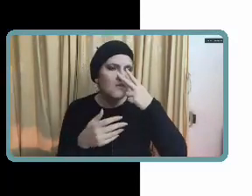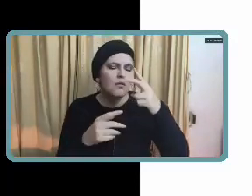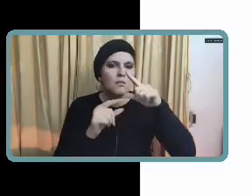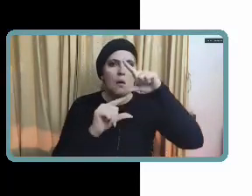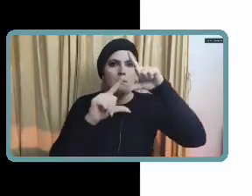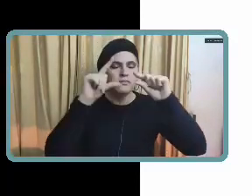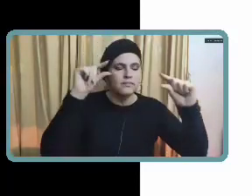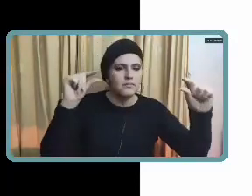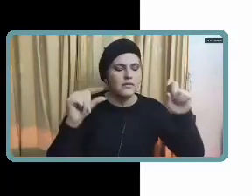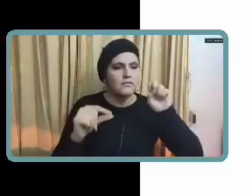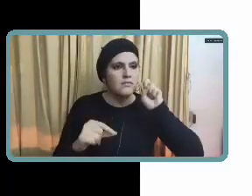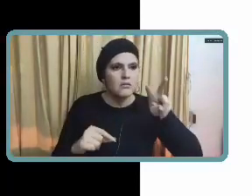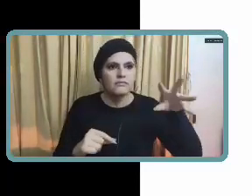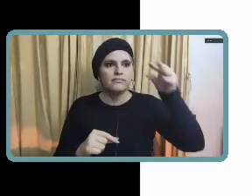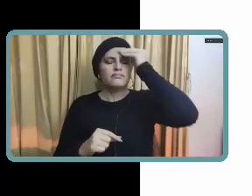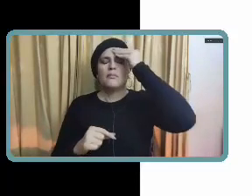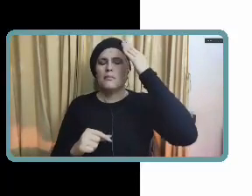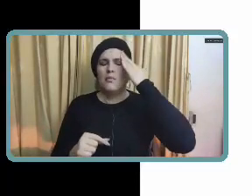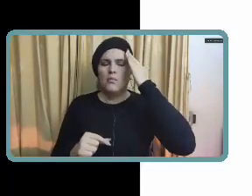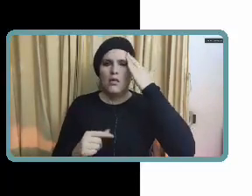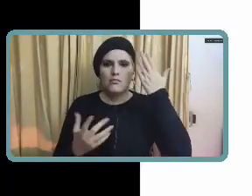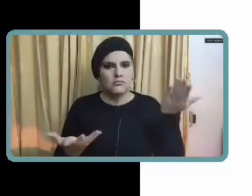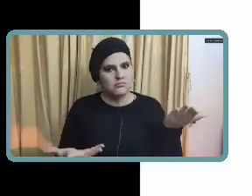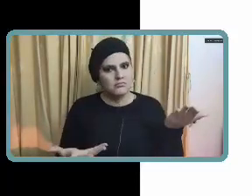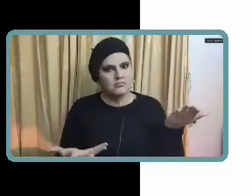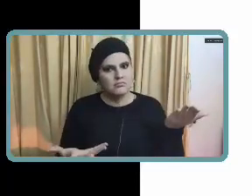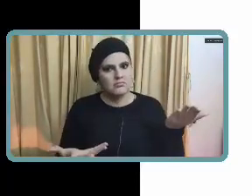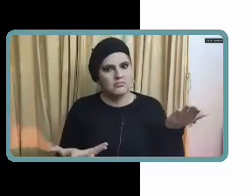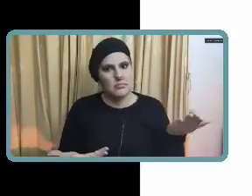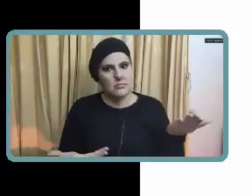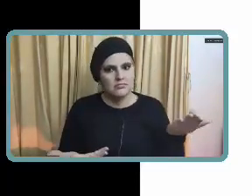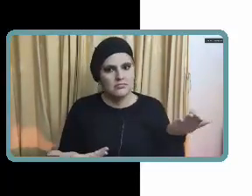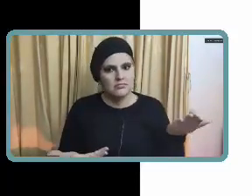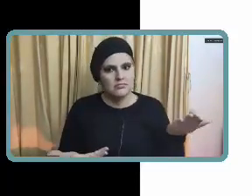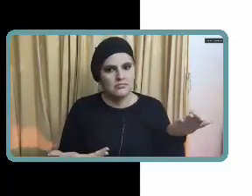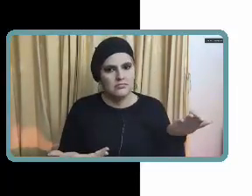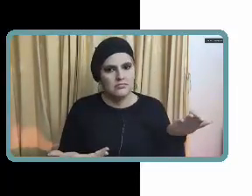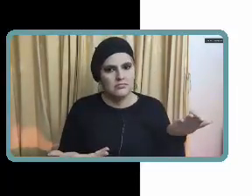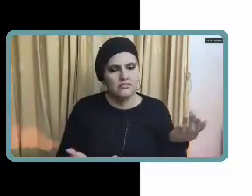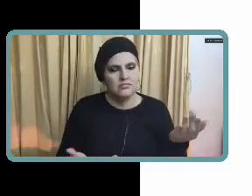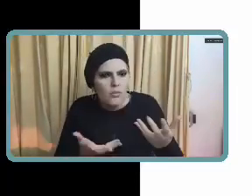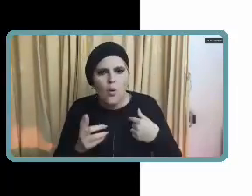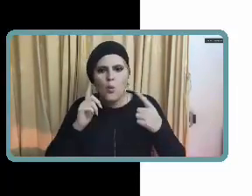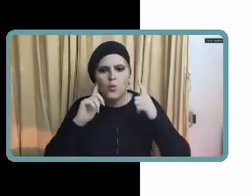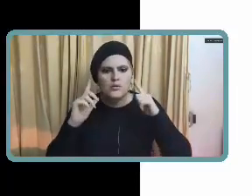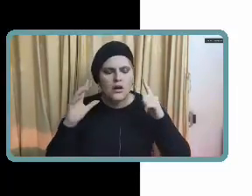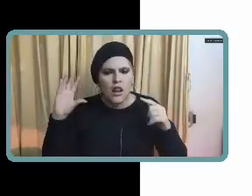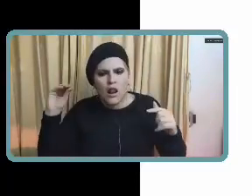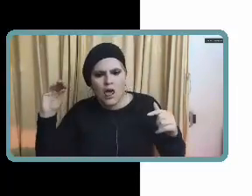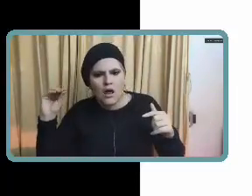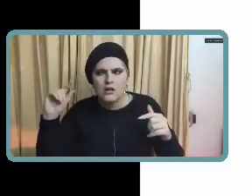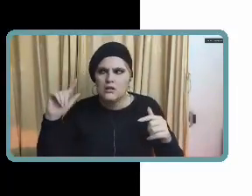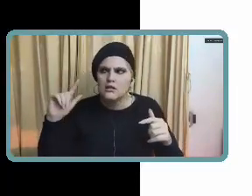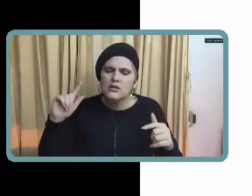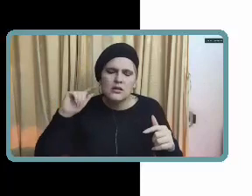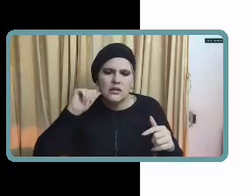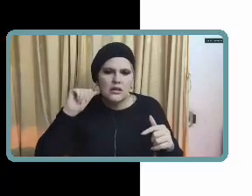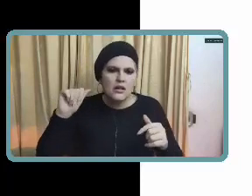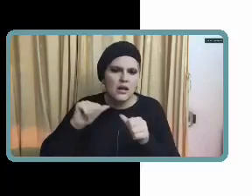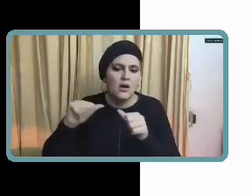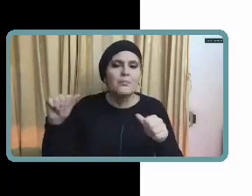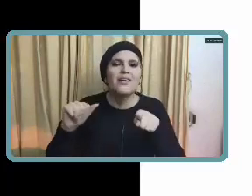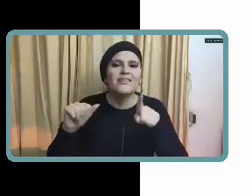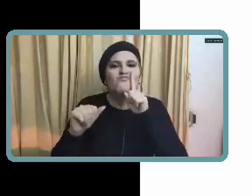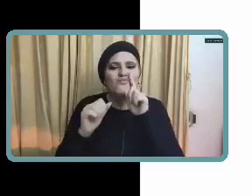y recordarlo. Uno dice, ¿cómo? ¿Cómo puede escuchar entonces el ladrido de un perro a 3 kilómetros? Porque tiene un cableado distinto, un cableado